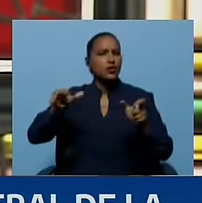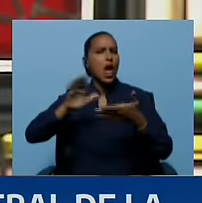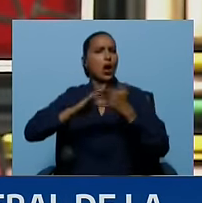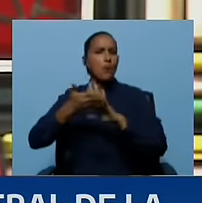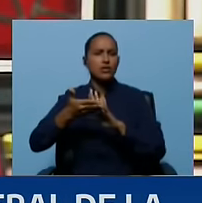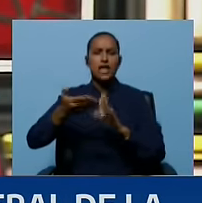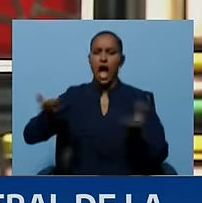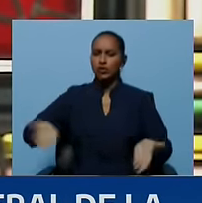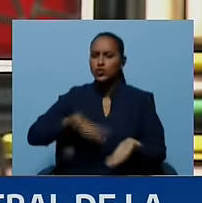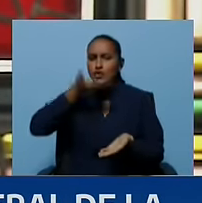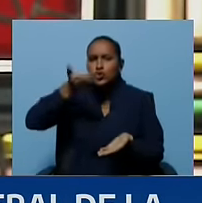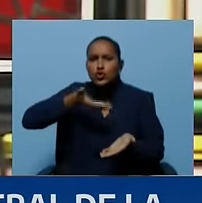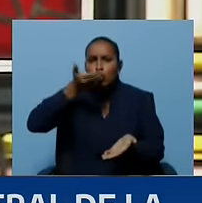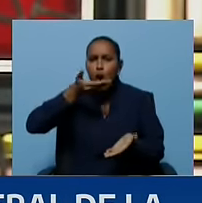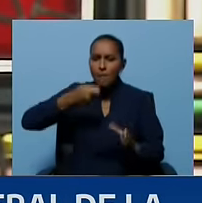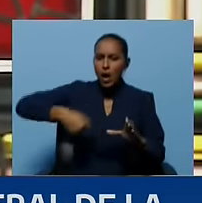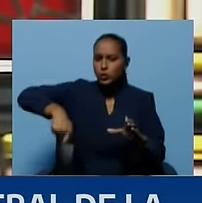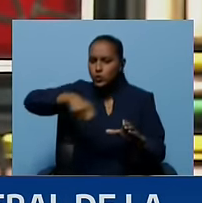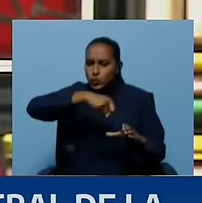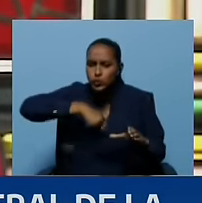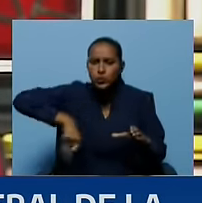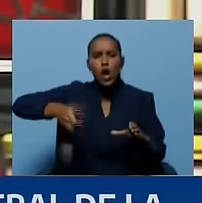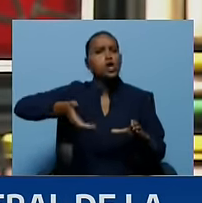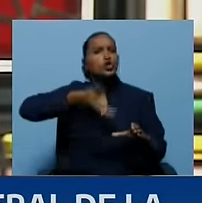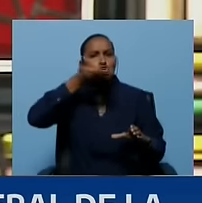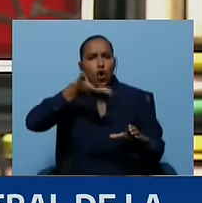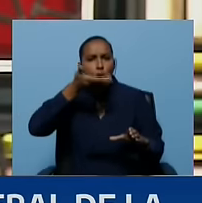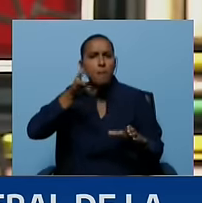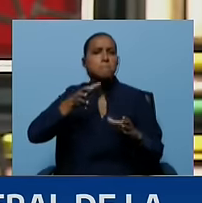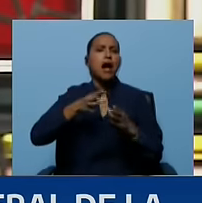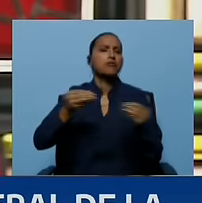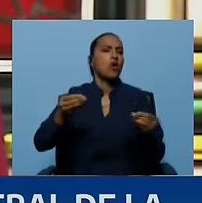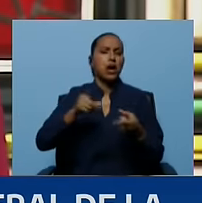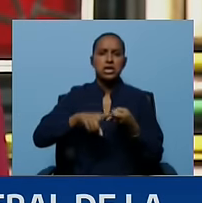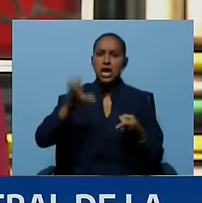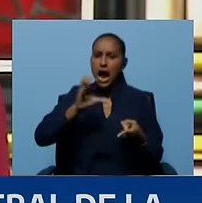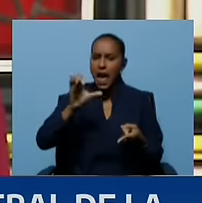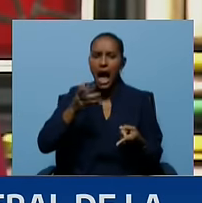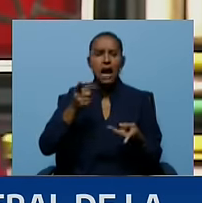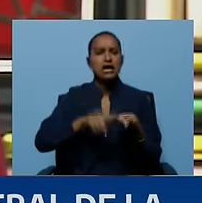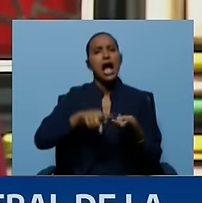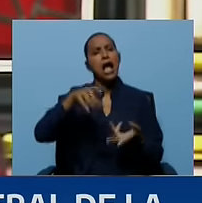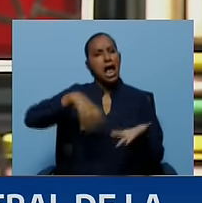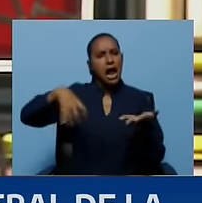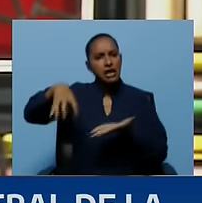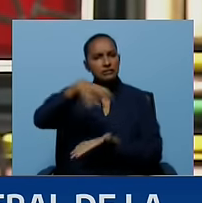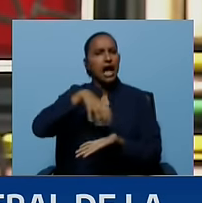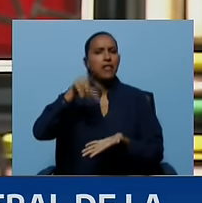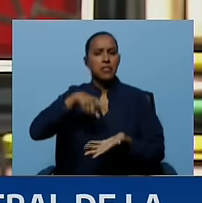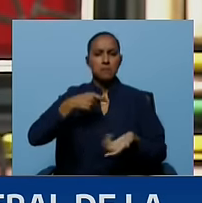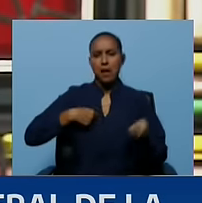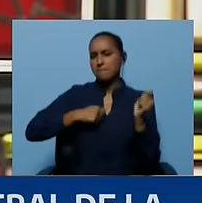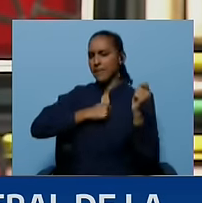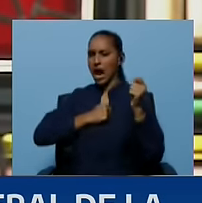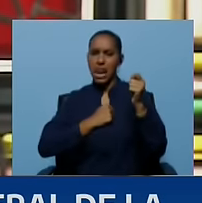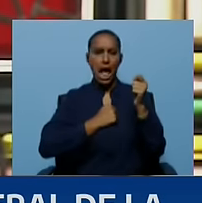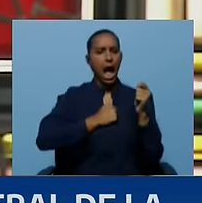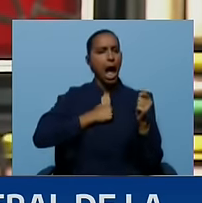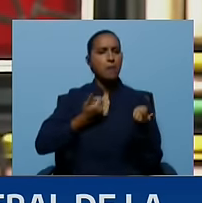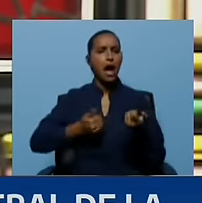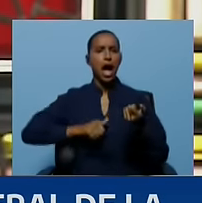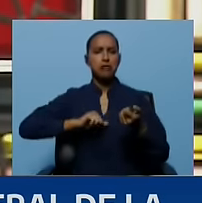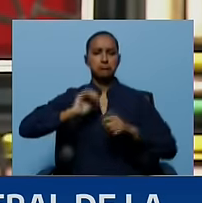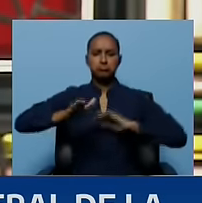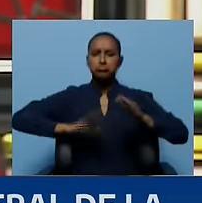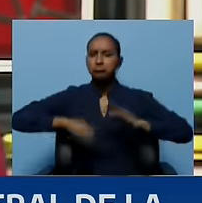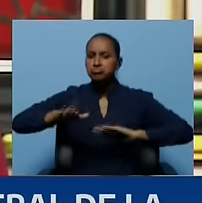sancocho dominguero. Bueno, pues en los Andes, en los Llanos, aquí en Caracas, les recibían, bailaban salsa con la gente cuando llegaban a